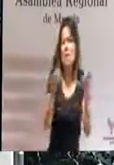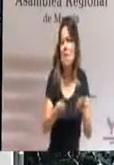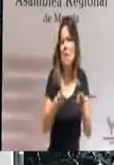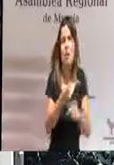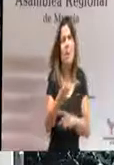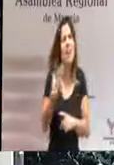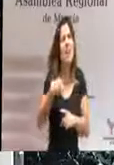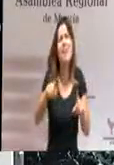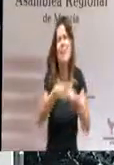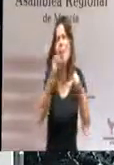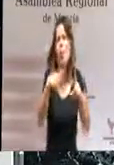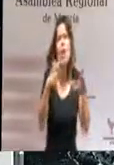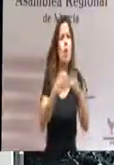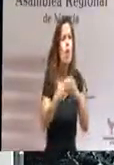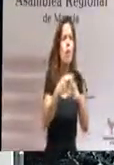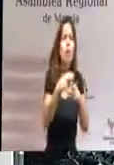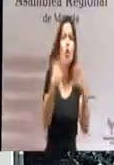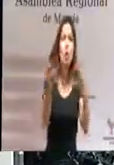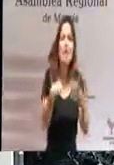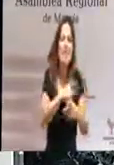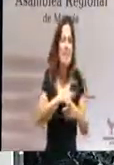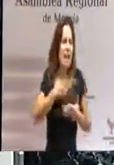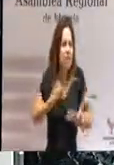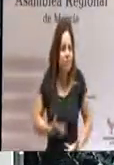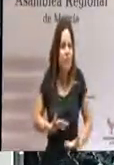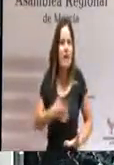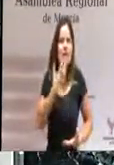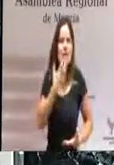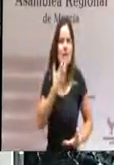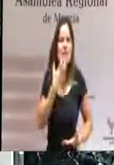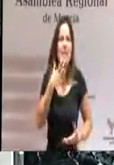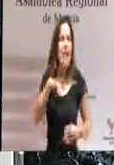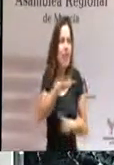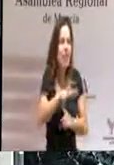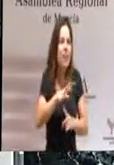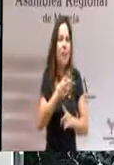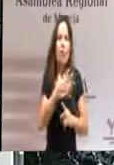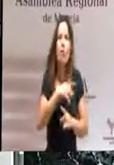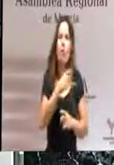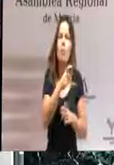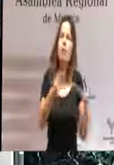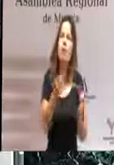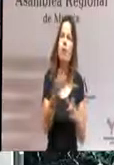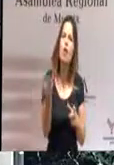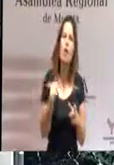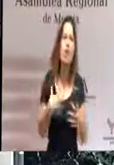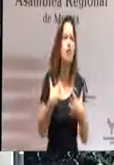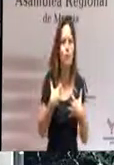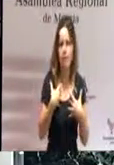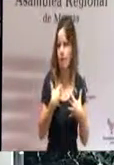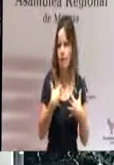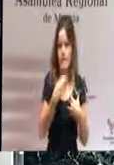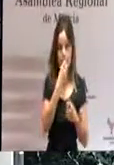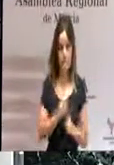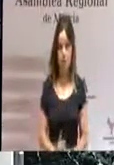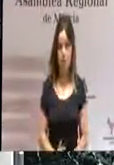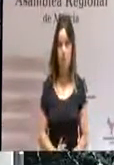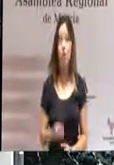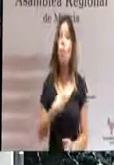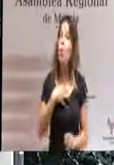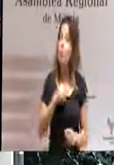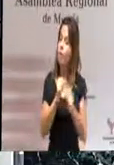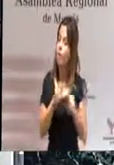su ideología, puede sentirse satisfecho mientras a su alrededor existan personas que lo pasan mal. Puedo decírselo de